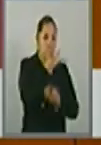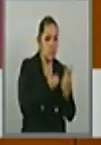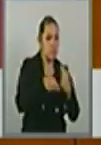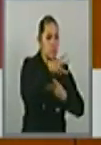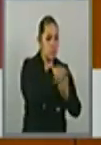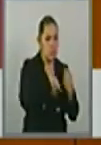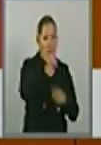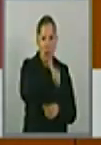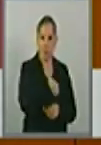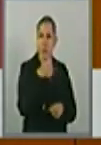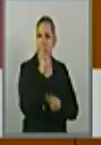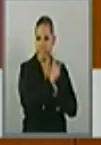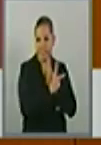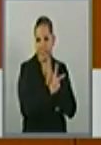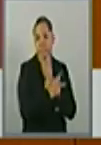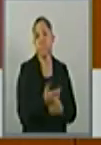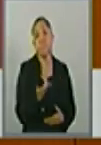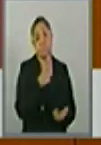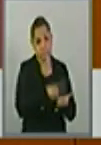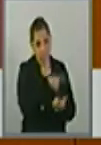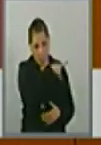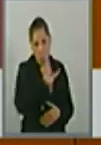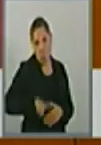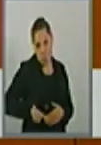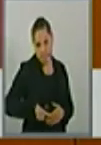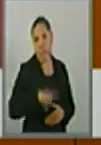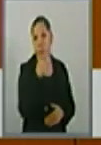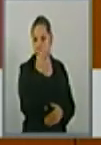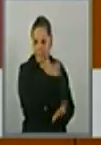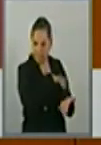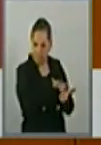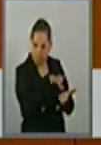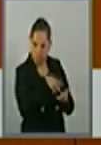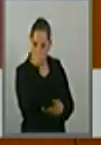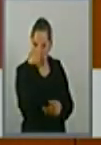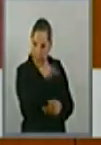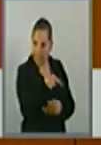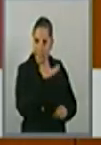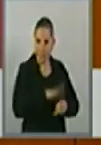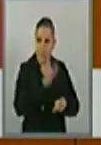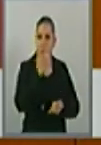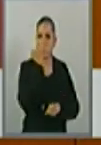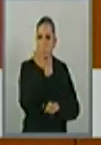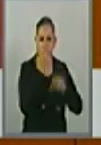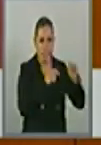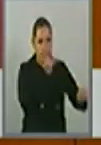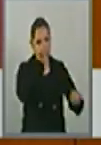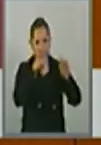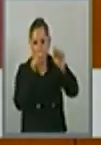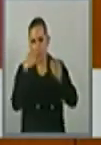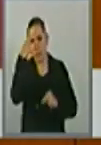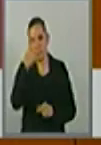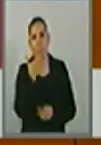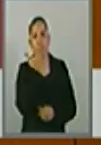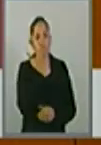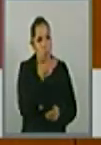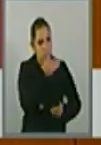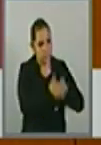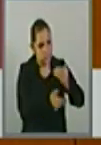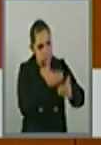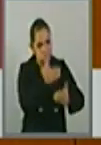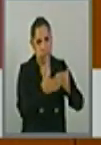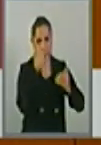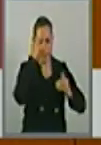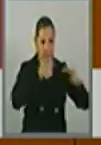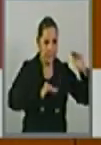lo prevé de las herramientas necesarias para su promoción fortalecimiento desarrollo ovación y